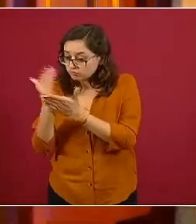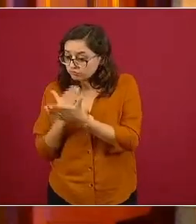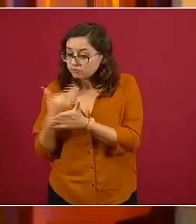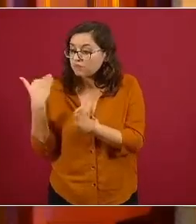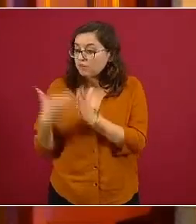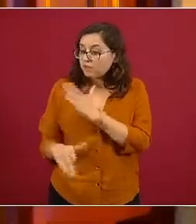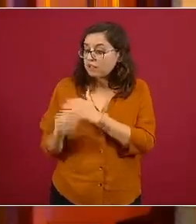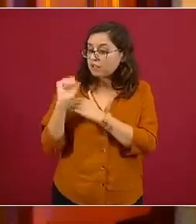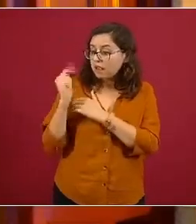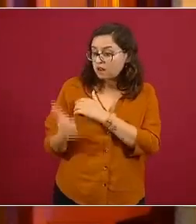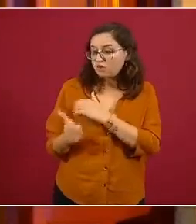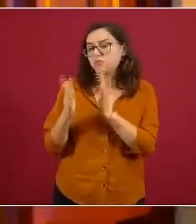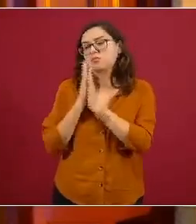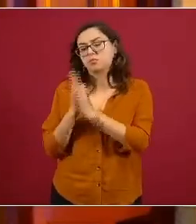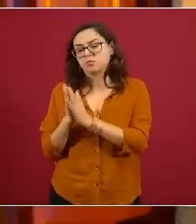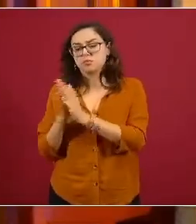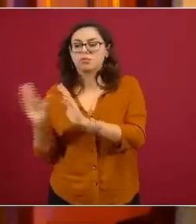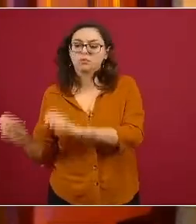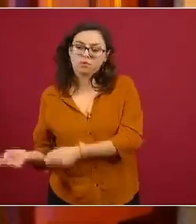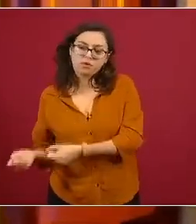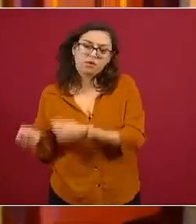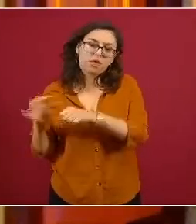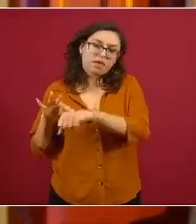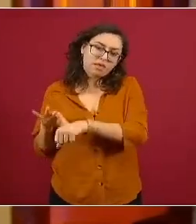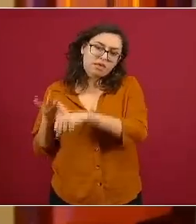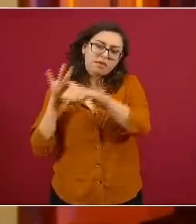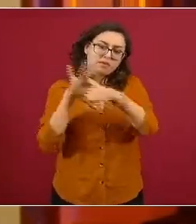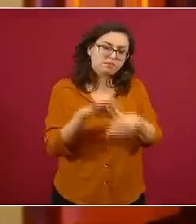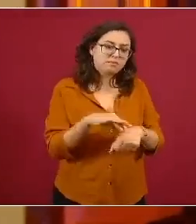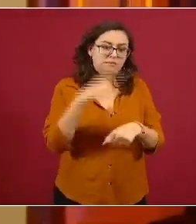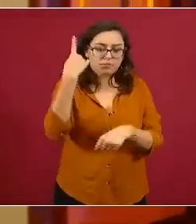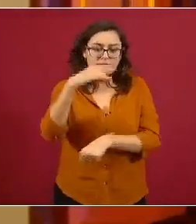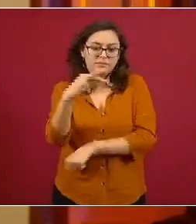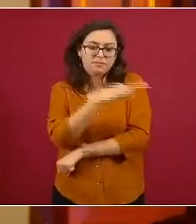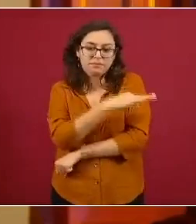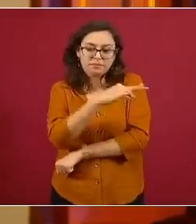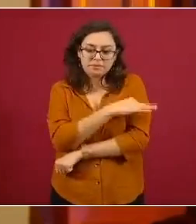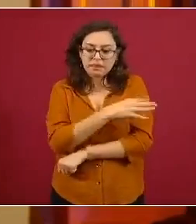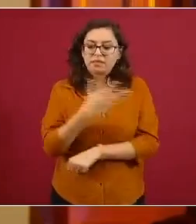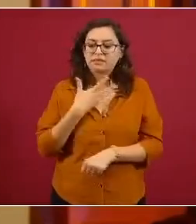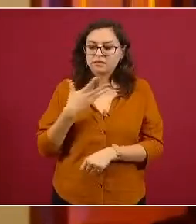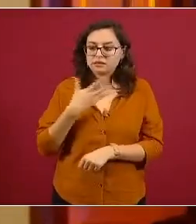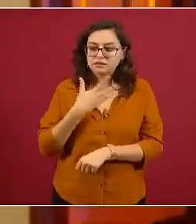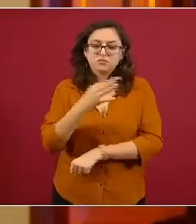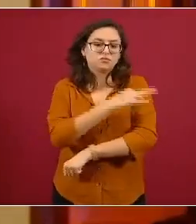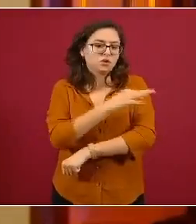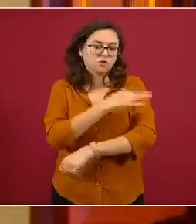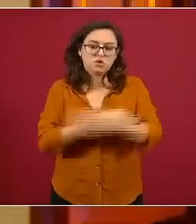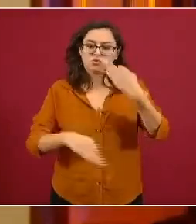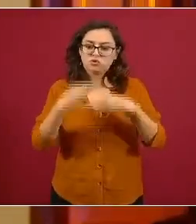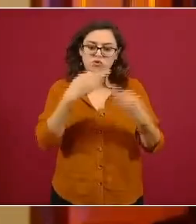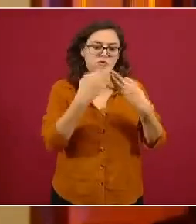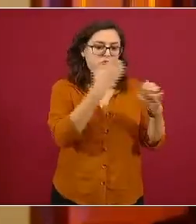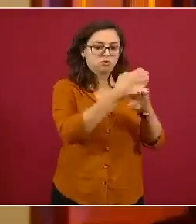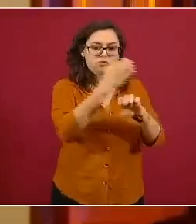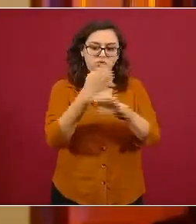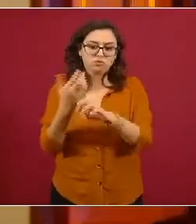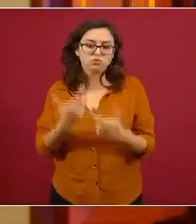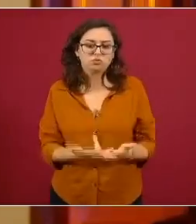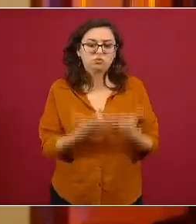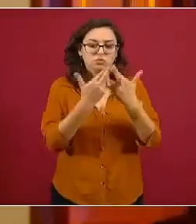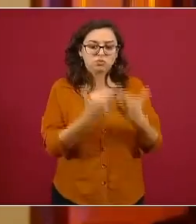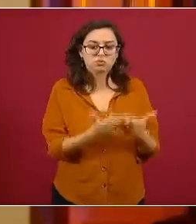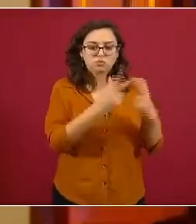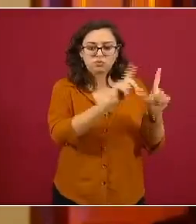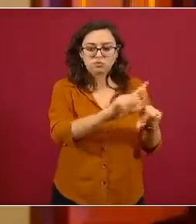falta la vacuna, que por favor acudan a sus unidades de salud, porque hay vacuna en todas las entidades federativas y en todas las instituciones del